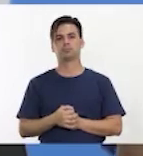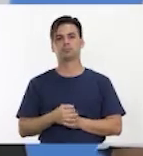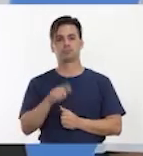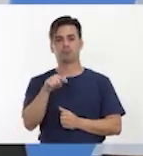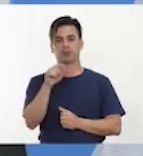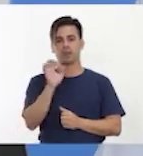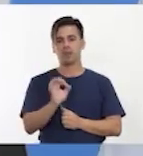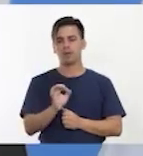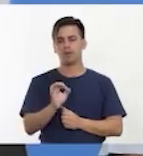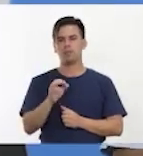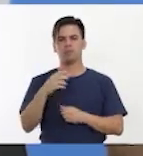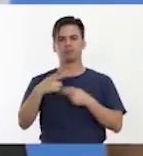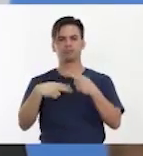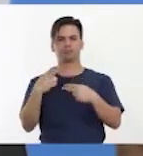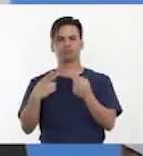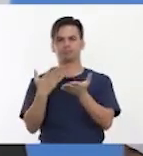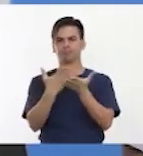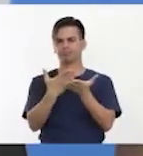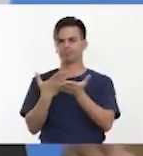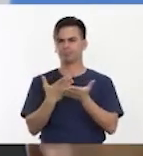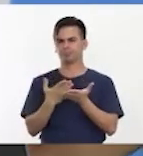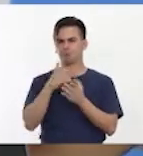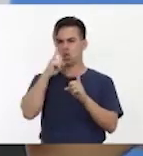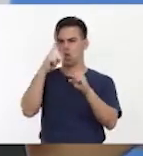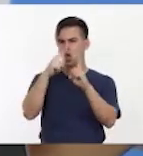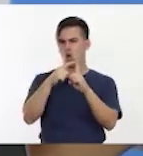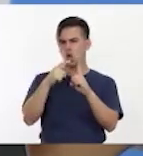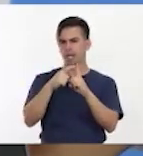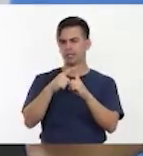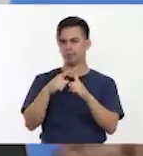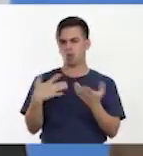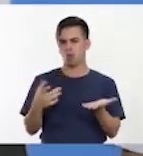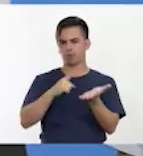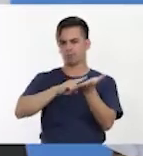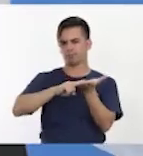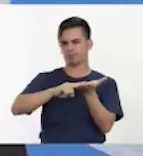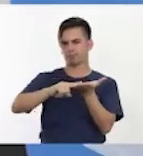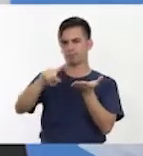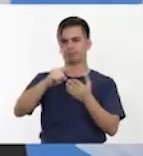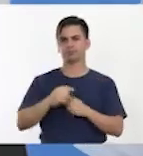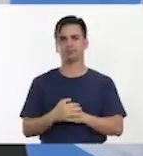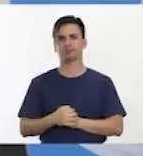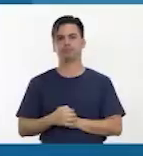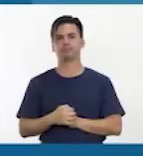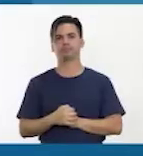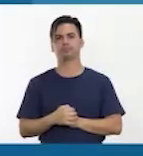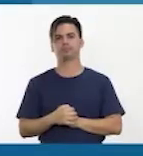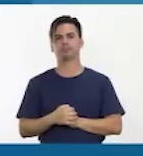Este semestre va a trabajar el siguiente objetivo durante la semana.